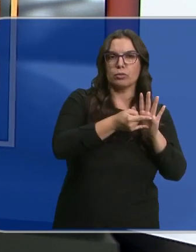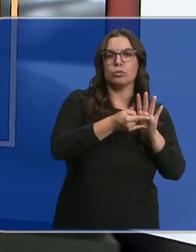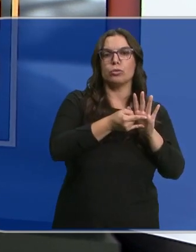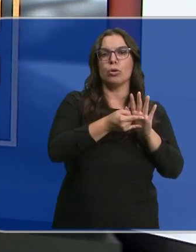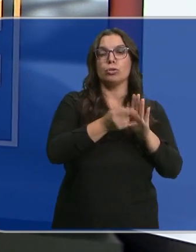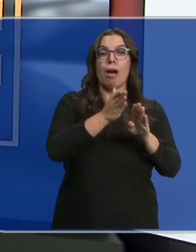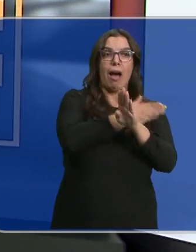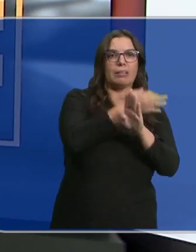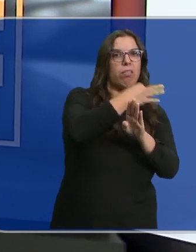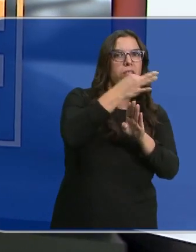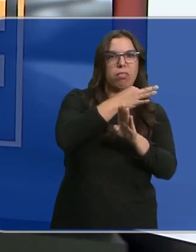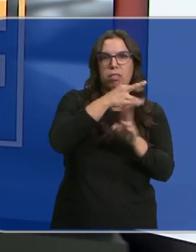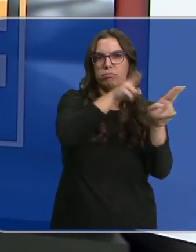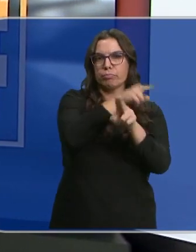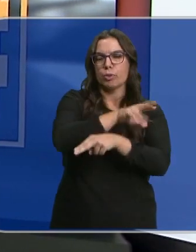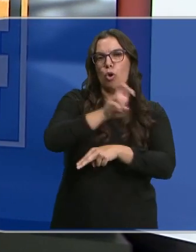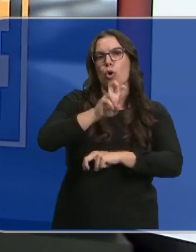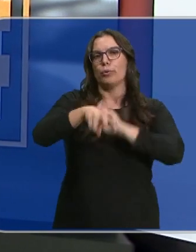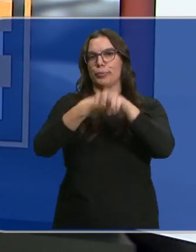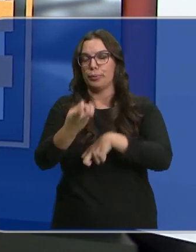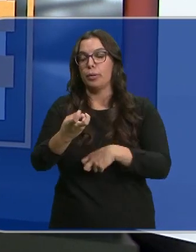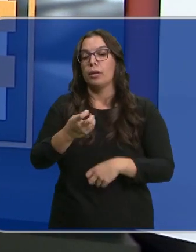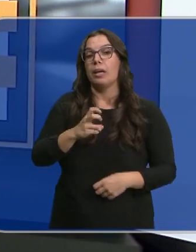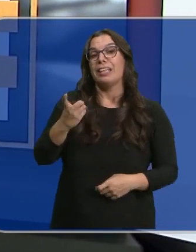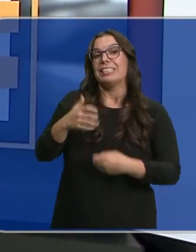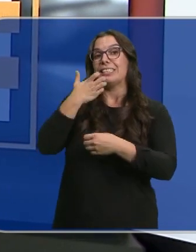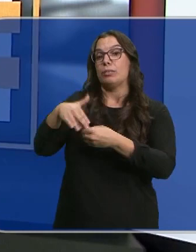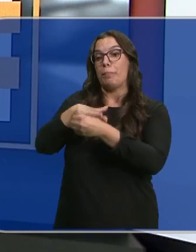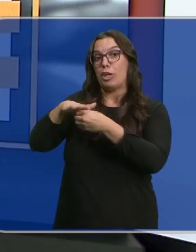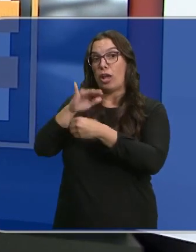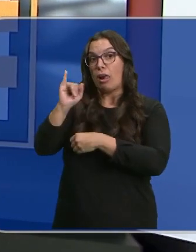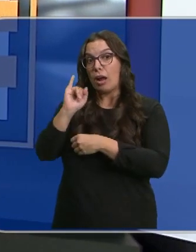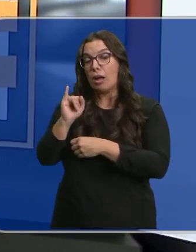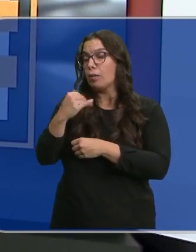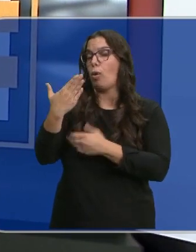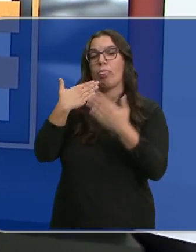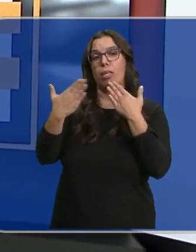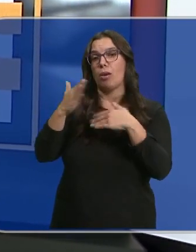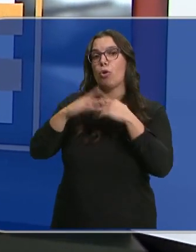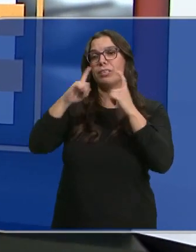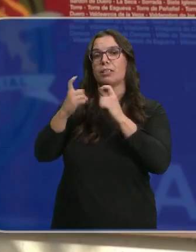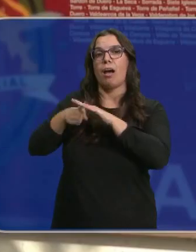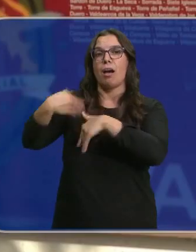desechando los de legislaturas anteriores. Donde gobiernan en minoría, mucho diálogo para poder avanzar.